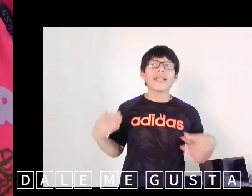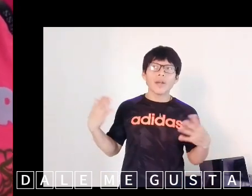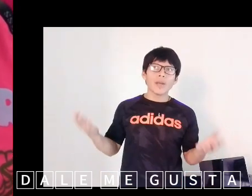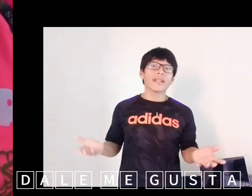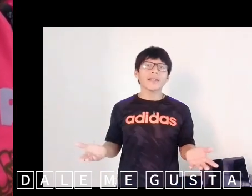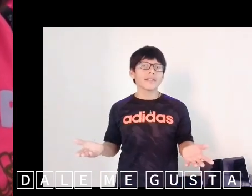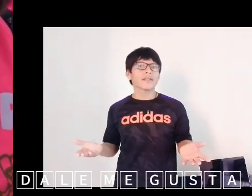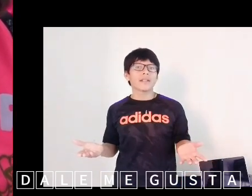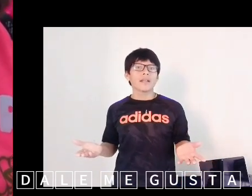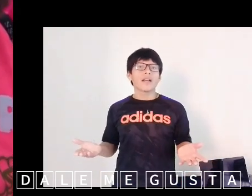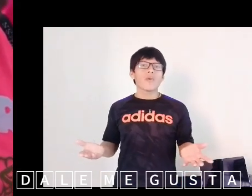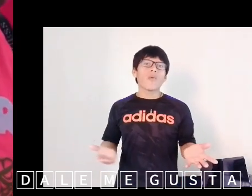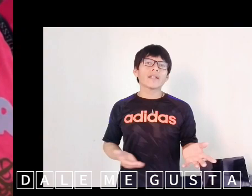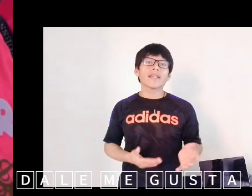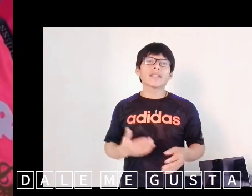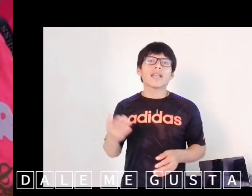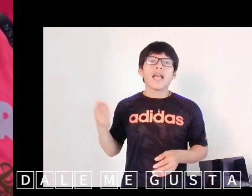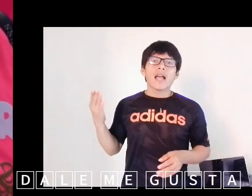Al final de cuentas,